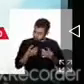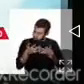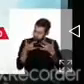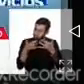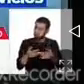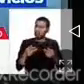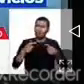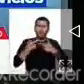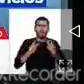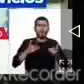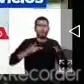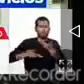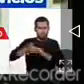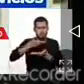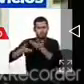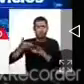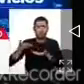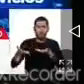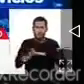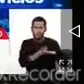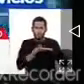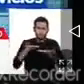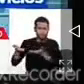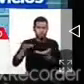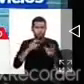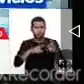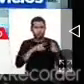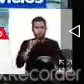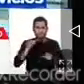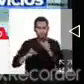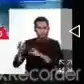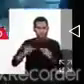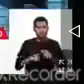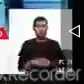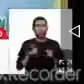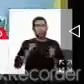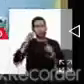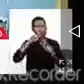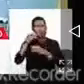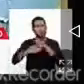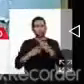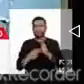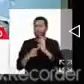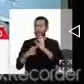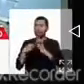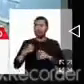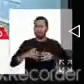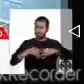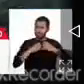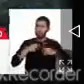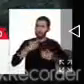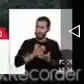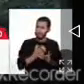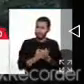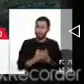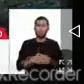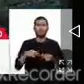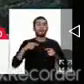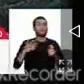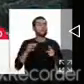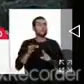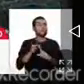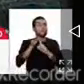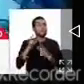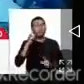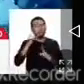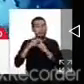la libre circulación de bienes, servicios, capitales y personas, proyectando al mundo nuestro gran potencial económico, en especial